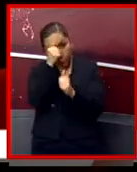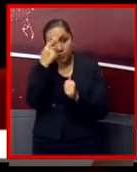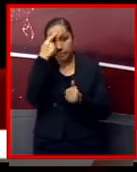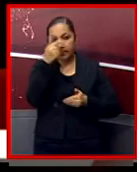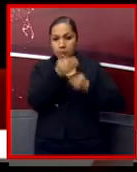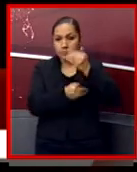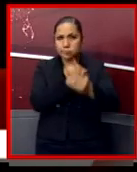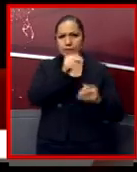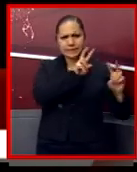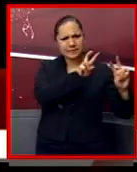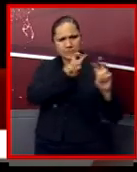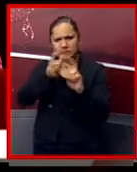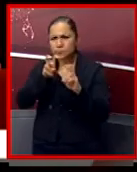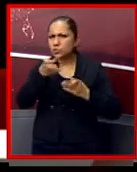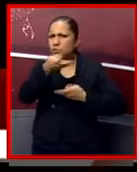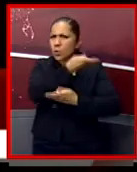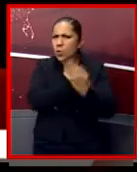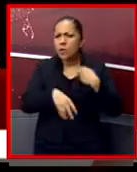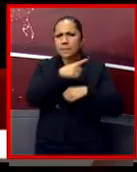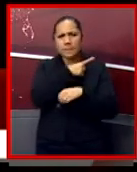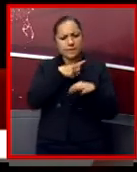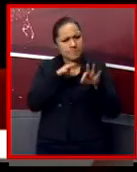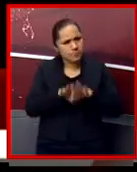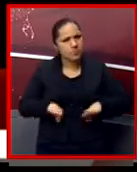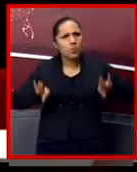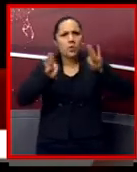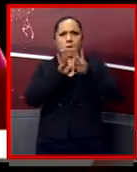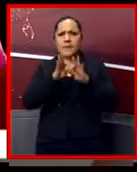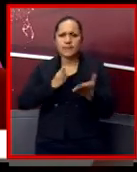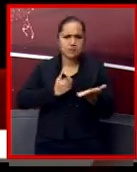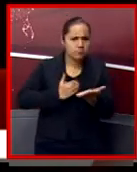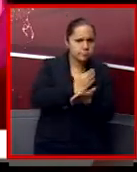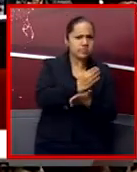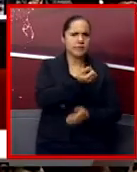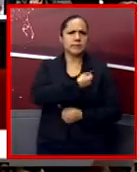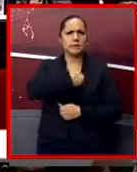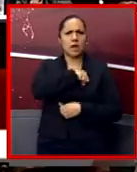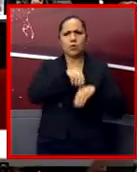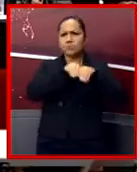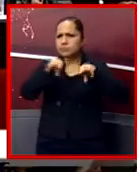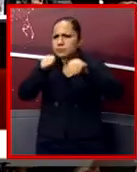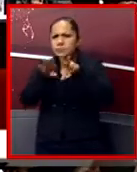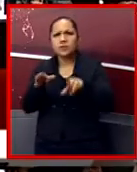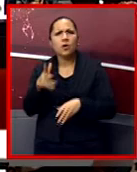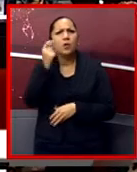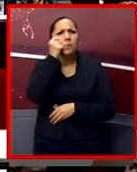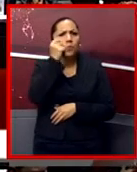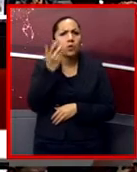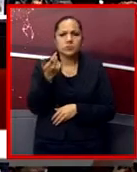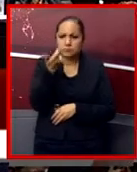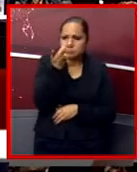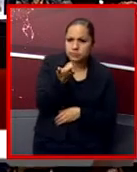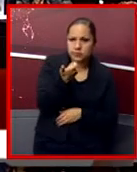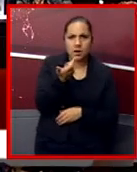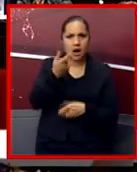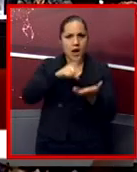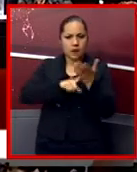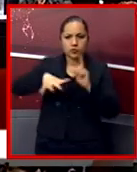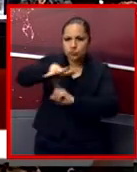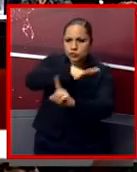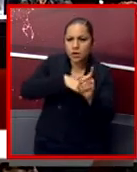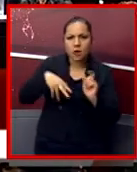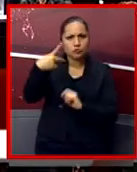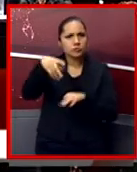país tengan acceso sin limitaciones de condición social, laboral y económica a